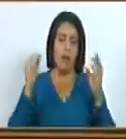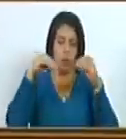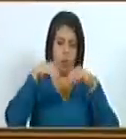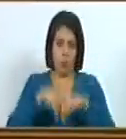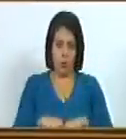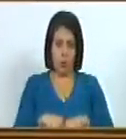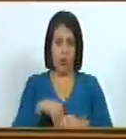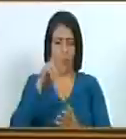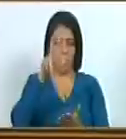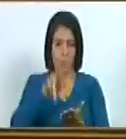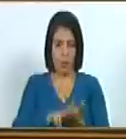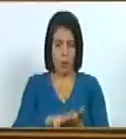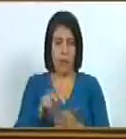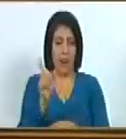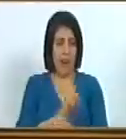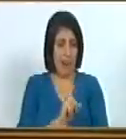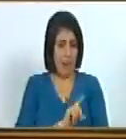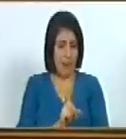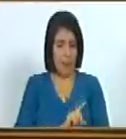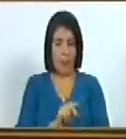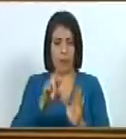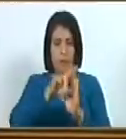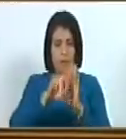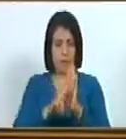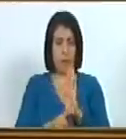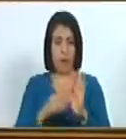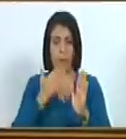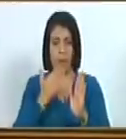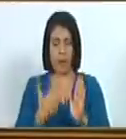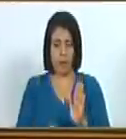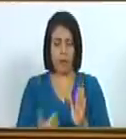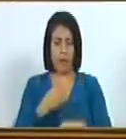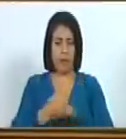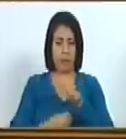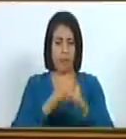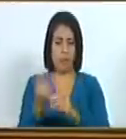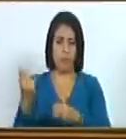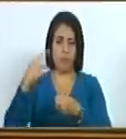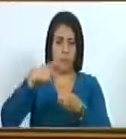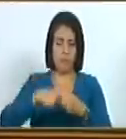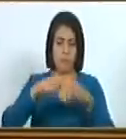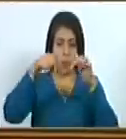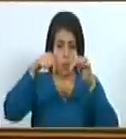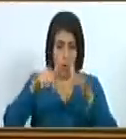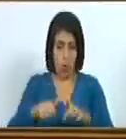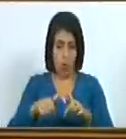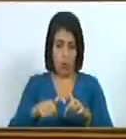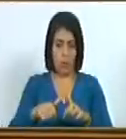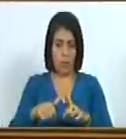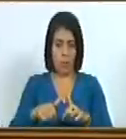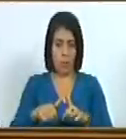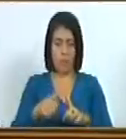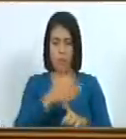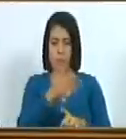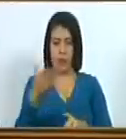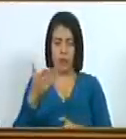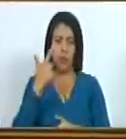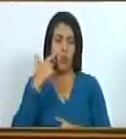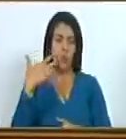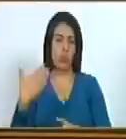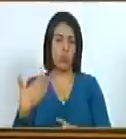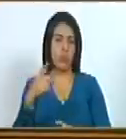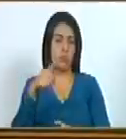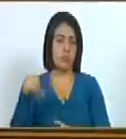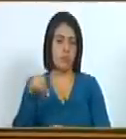de acuerdo con aprobar la urgencia reglamentaria solicitada a los efectos de incluir ese punto en el orden del día, sírvanse de manifestarlo con la